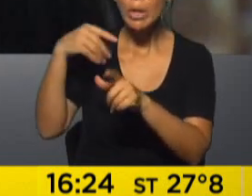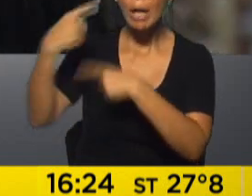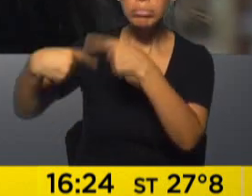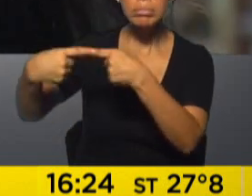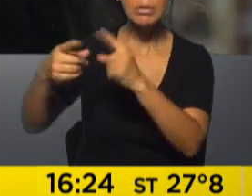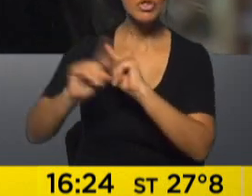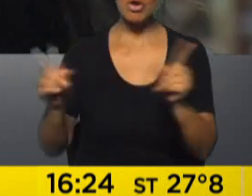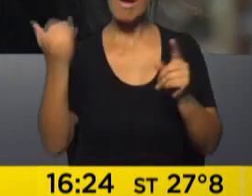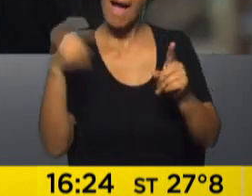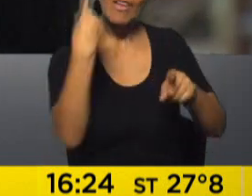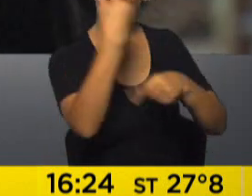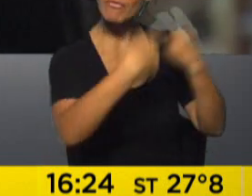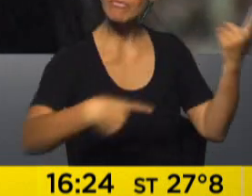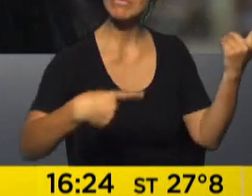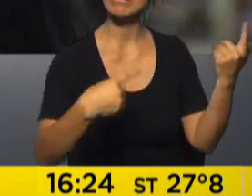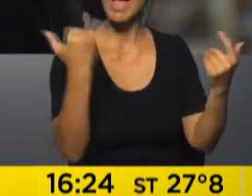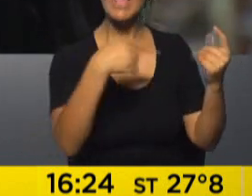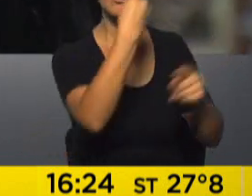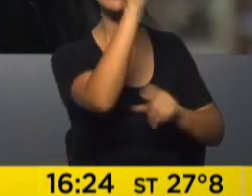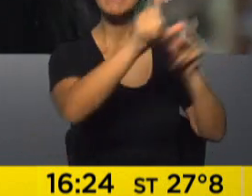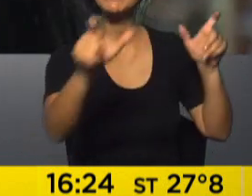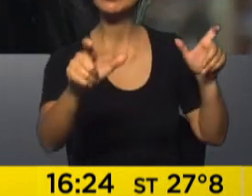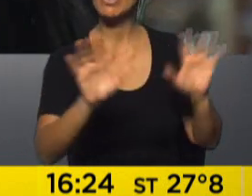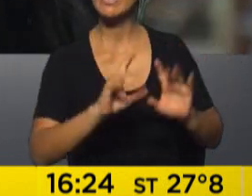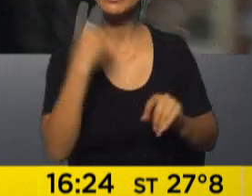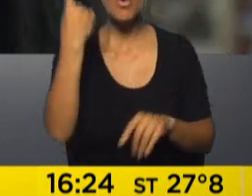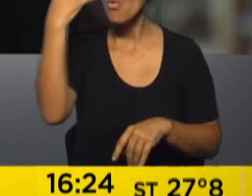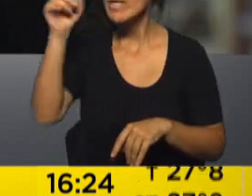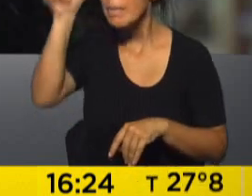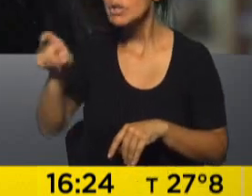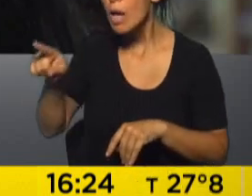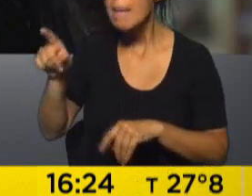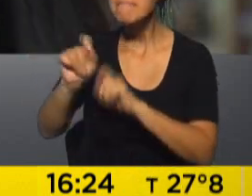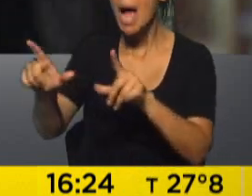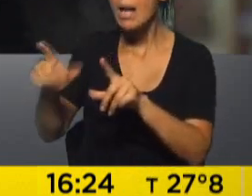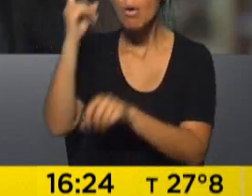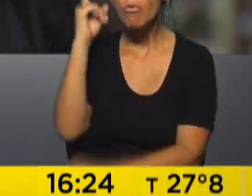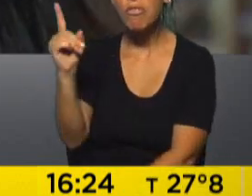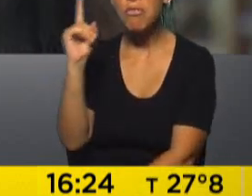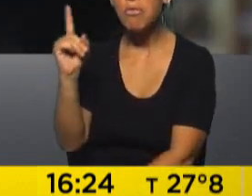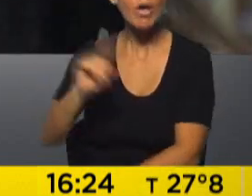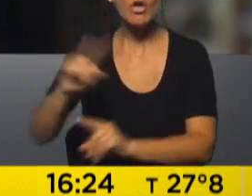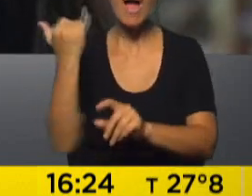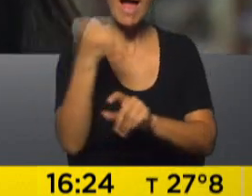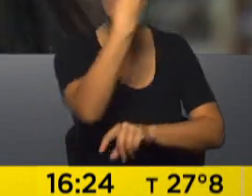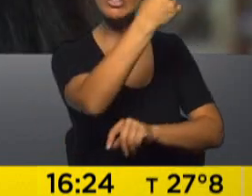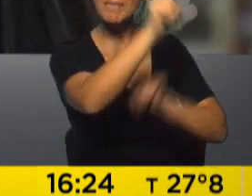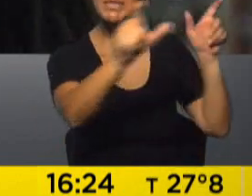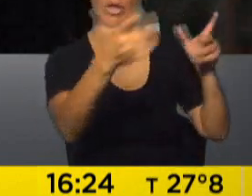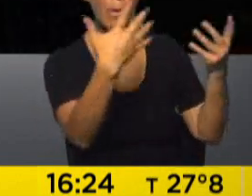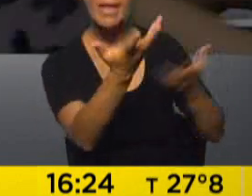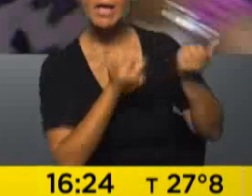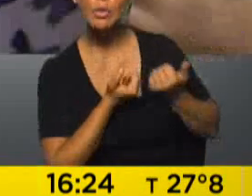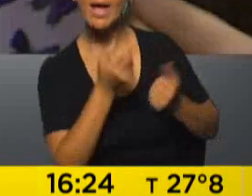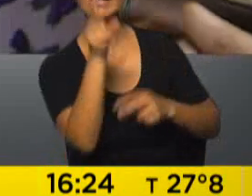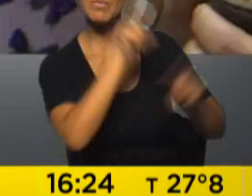otras personas, que no siempre está esa persona, hay otros y están en busca para ayudarte, para